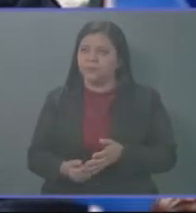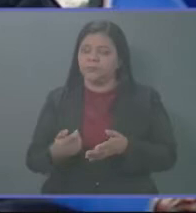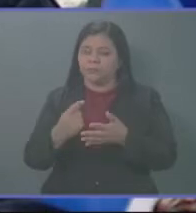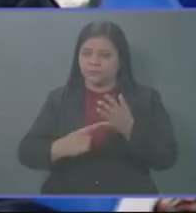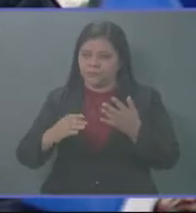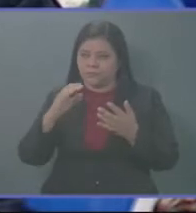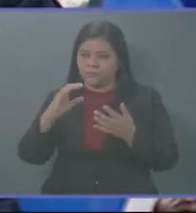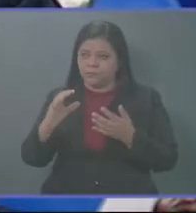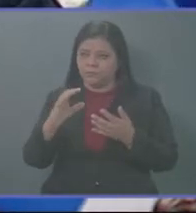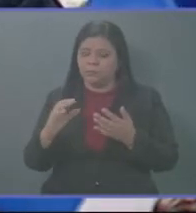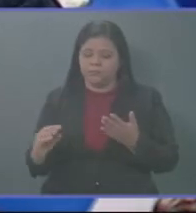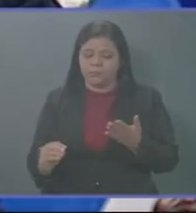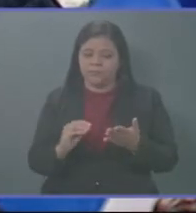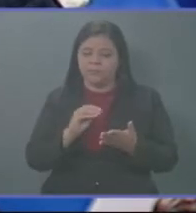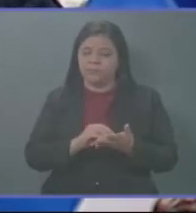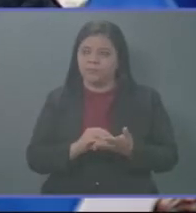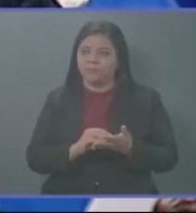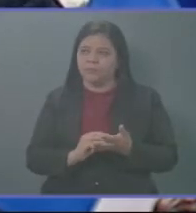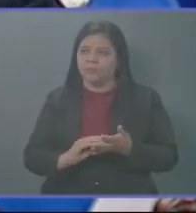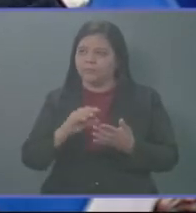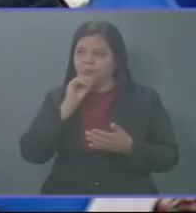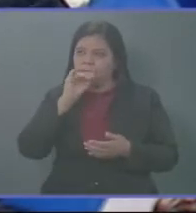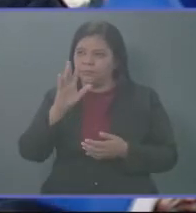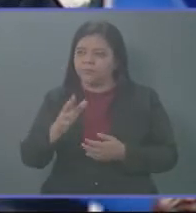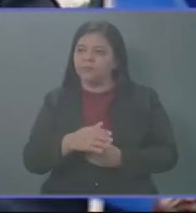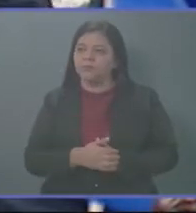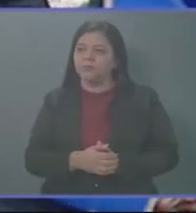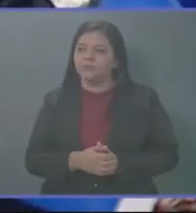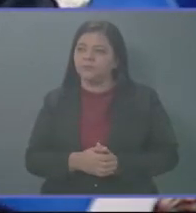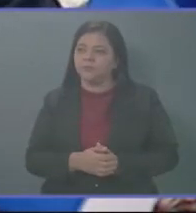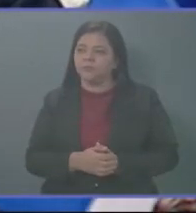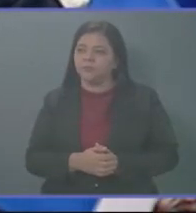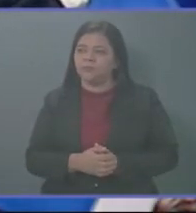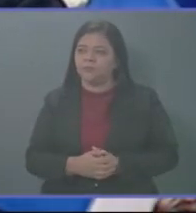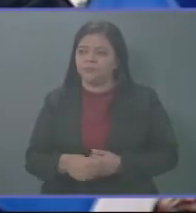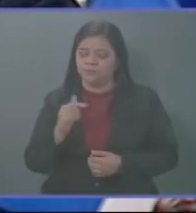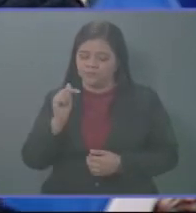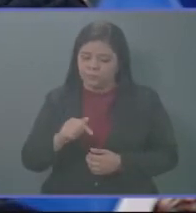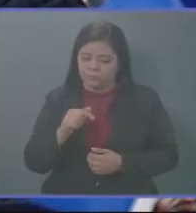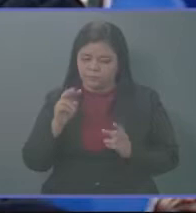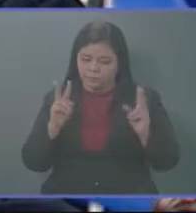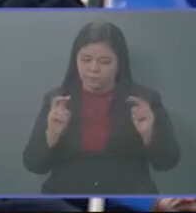constitucional que está en torno a esta materia.